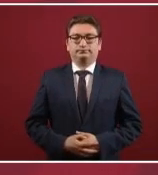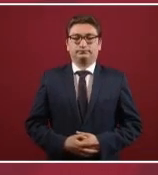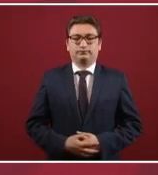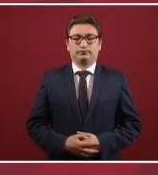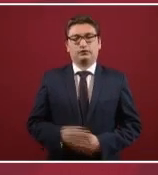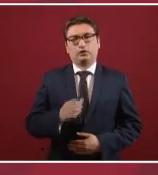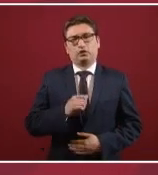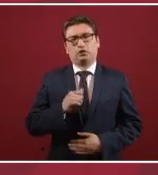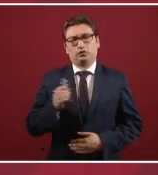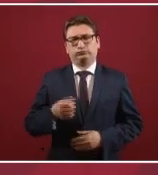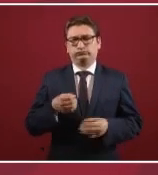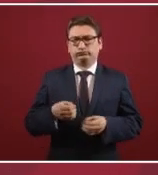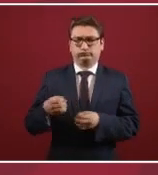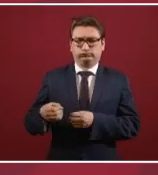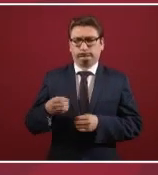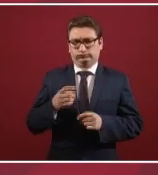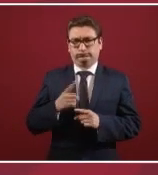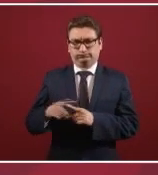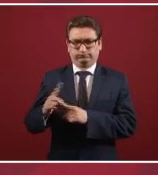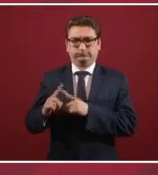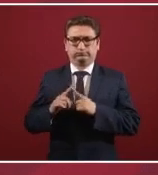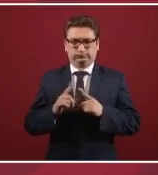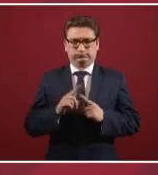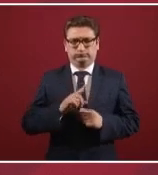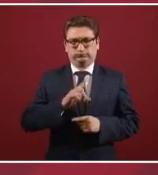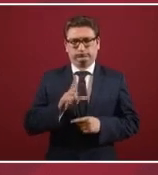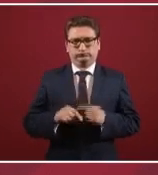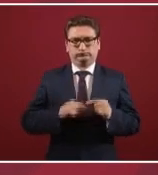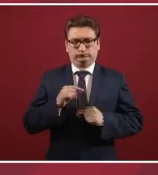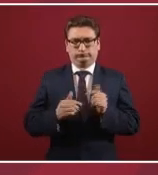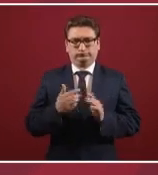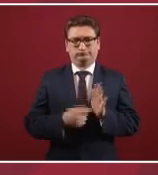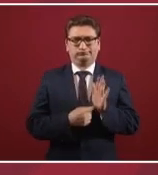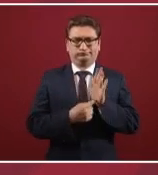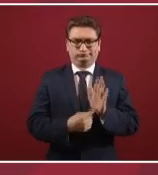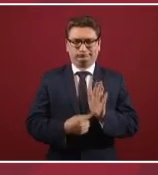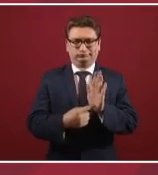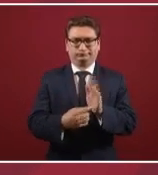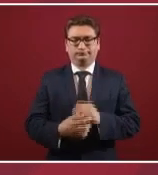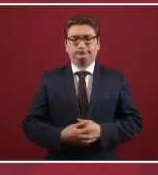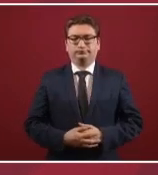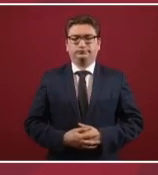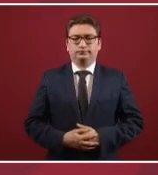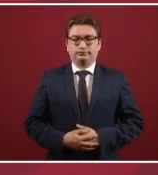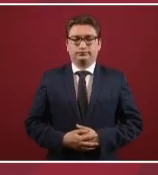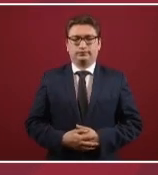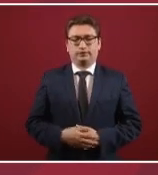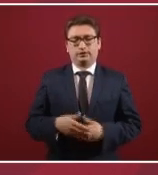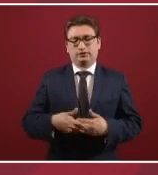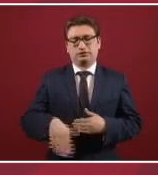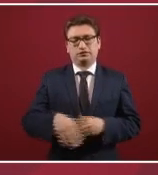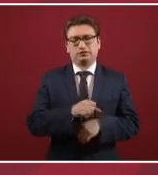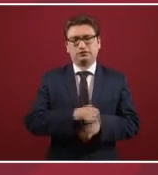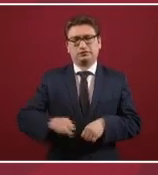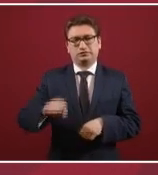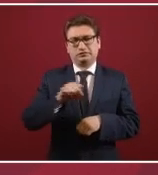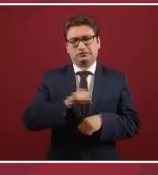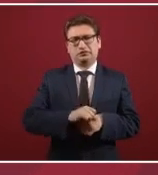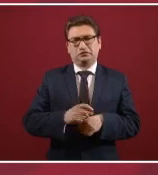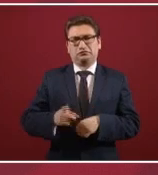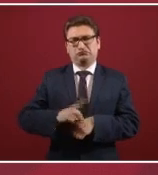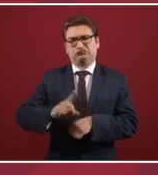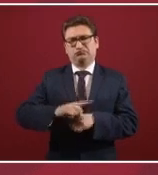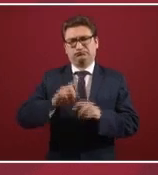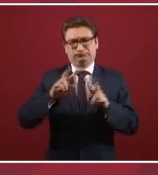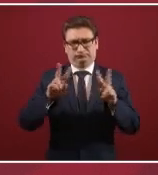asuntos los vamos a ir presentando en el transcurso de la semana vamos